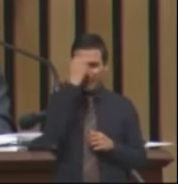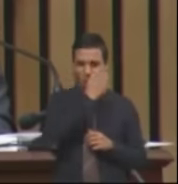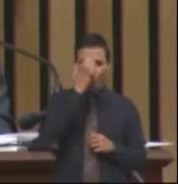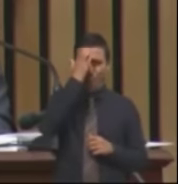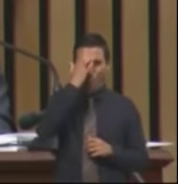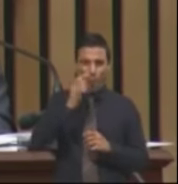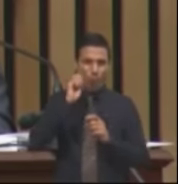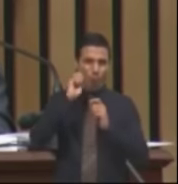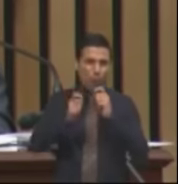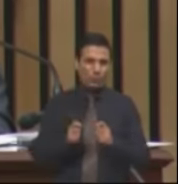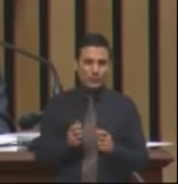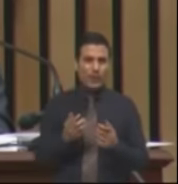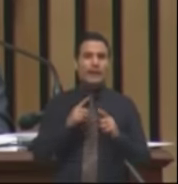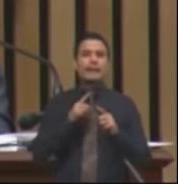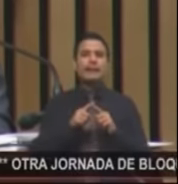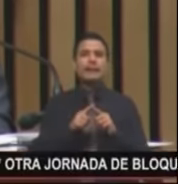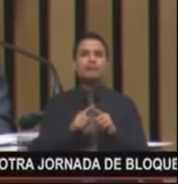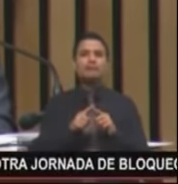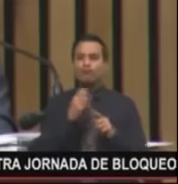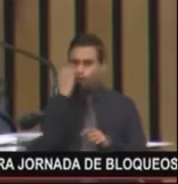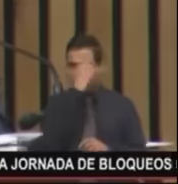es que anteriormente estaba previsto,